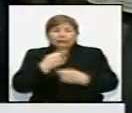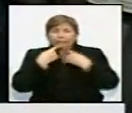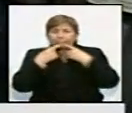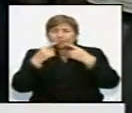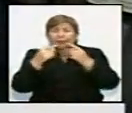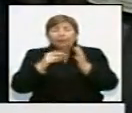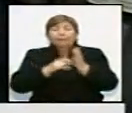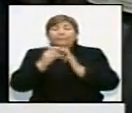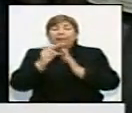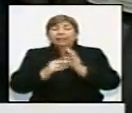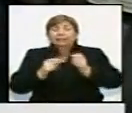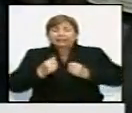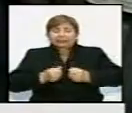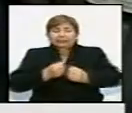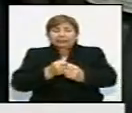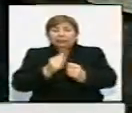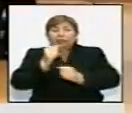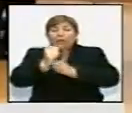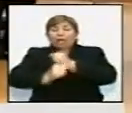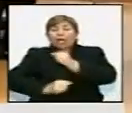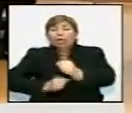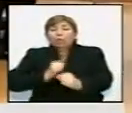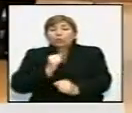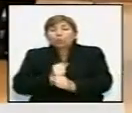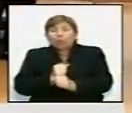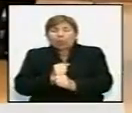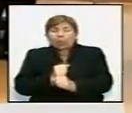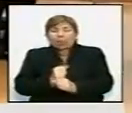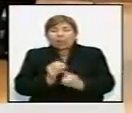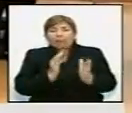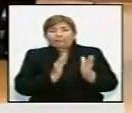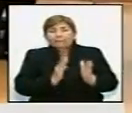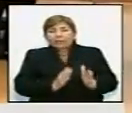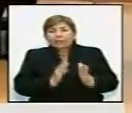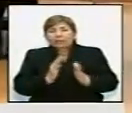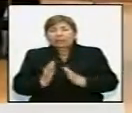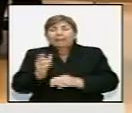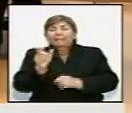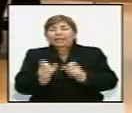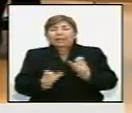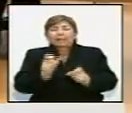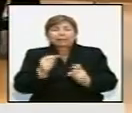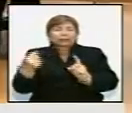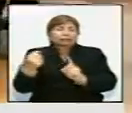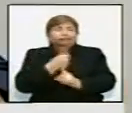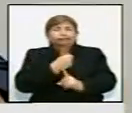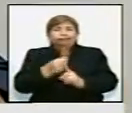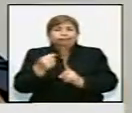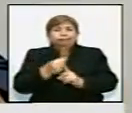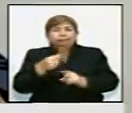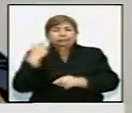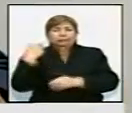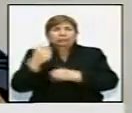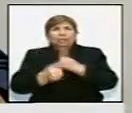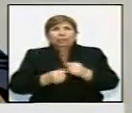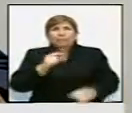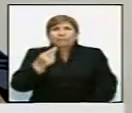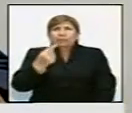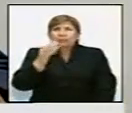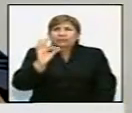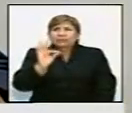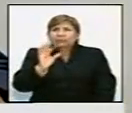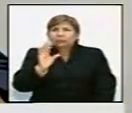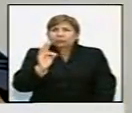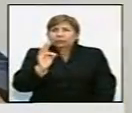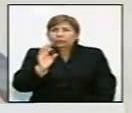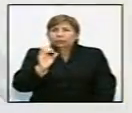Plan Nacional de Seguimiento Multianual de Reparaciones en Educación para las Víctimas de la Violencia en el Perú entre los años 1980